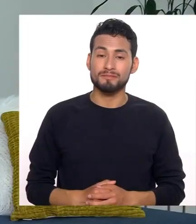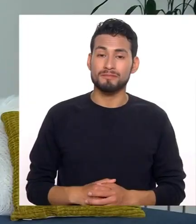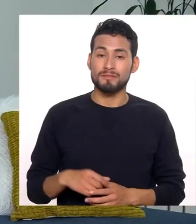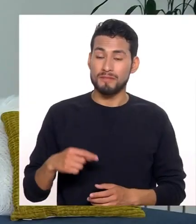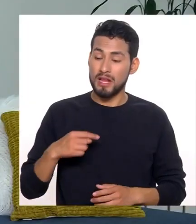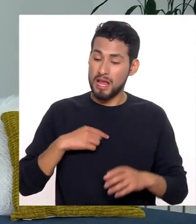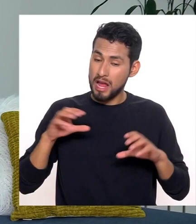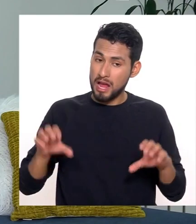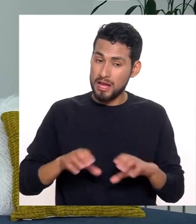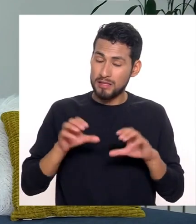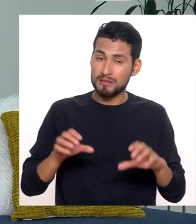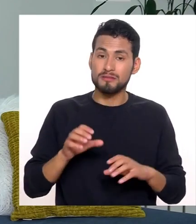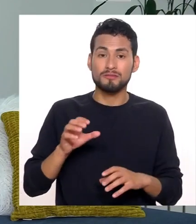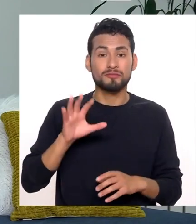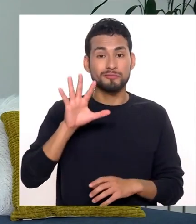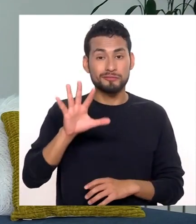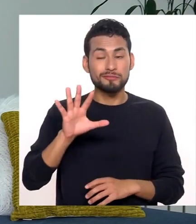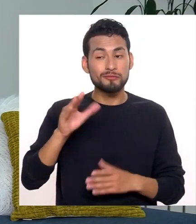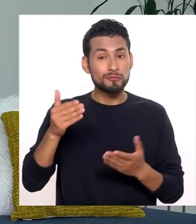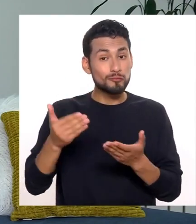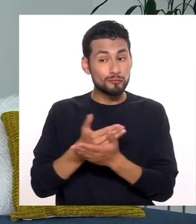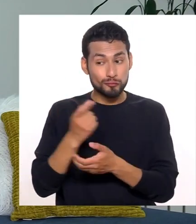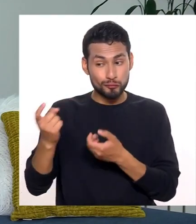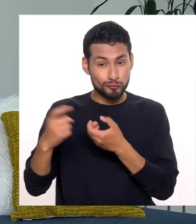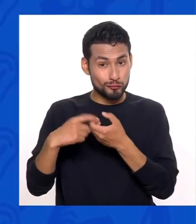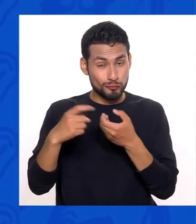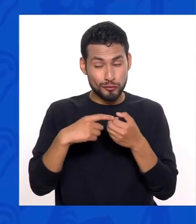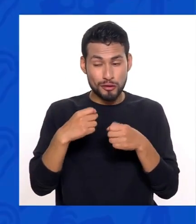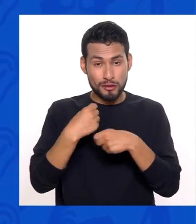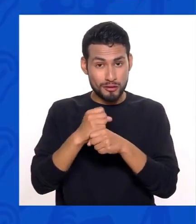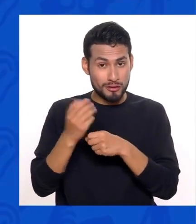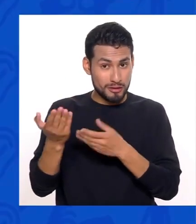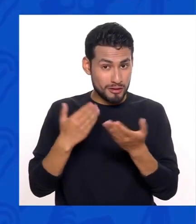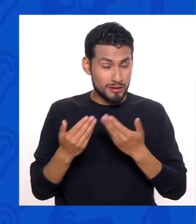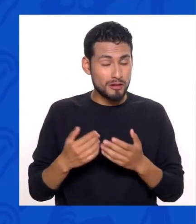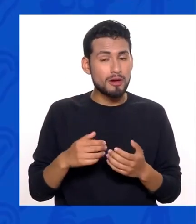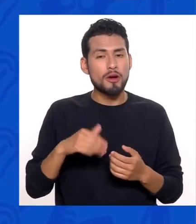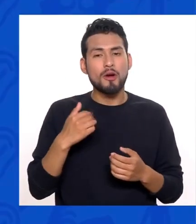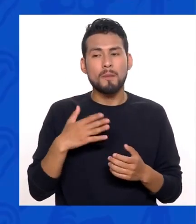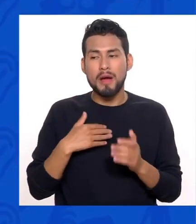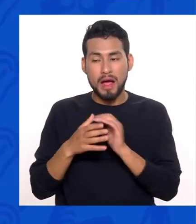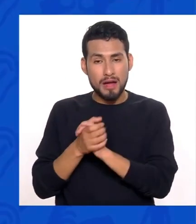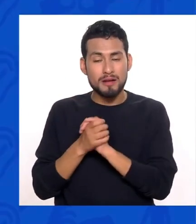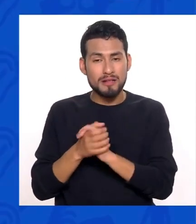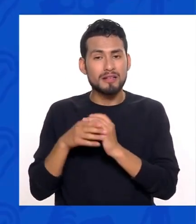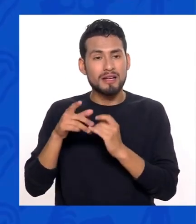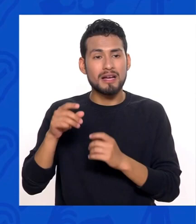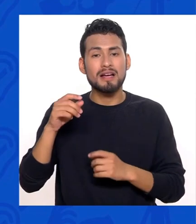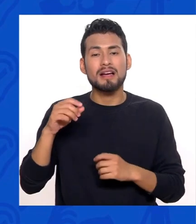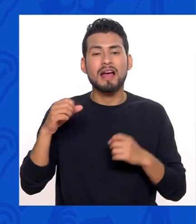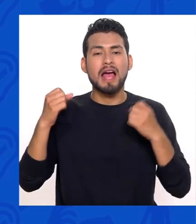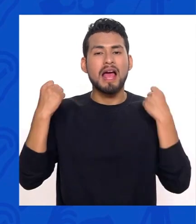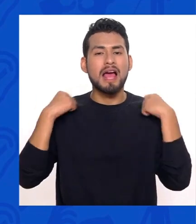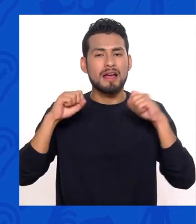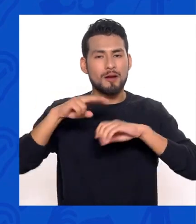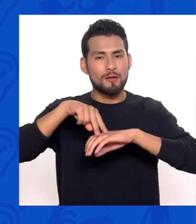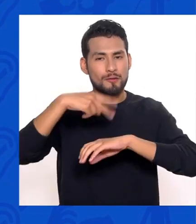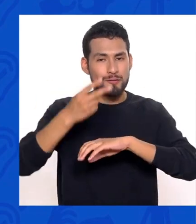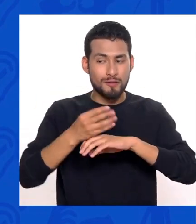Hemos generado 5 nuevos ingresos. Están también mis compañeras de gimnasia